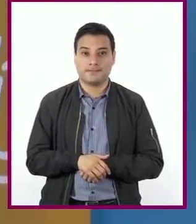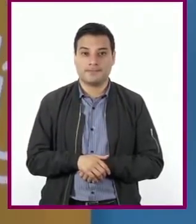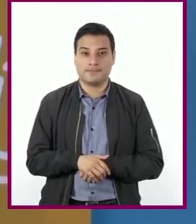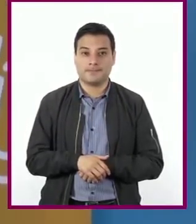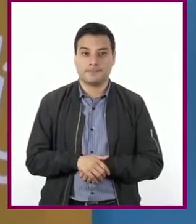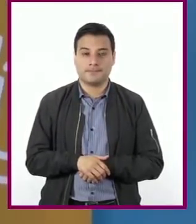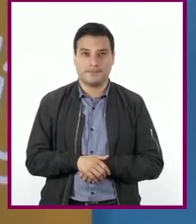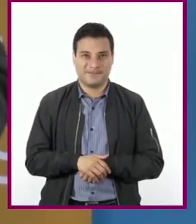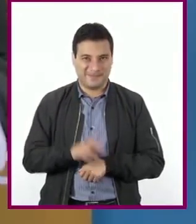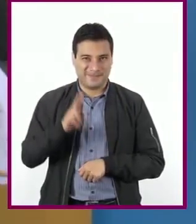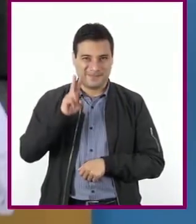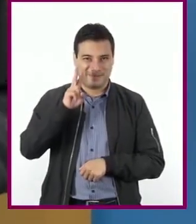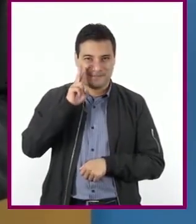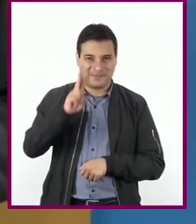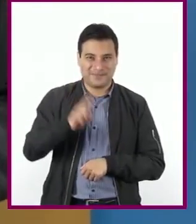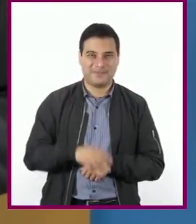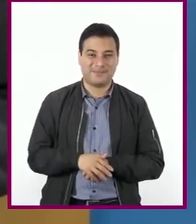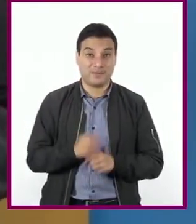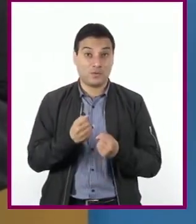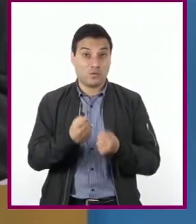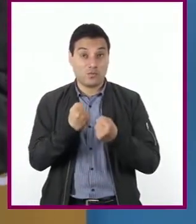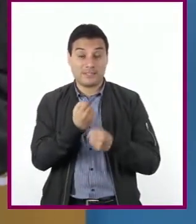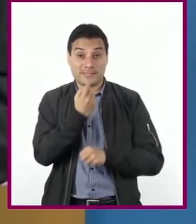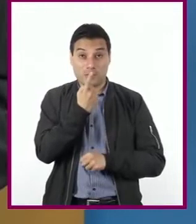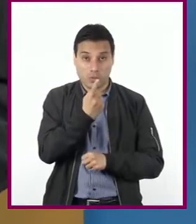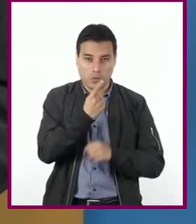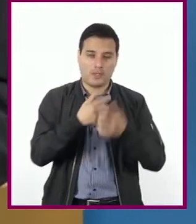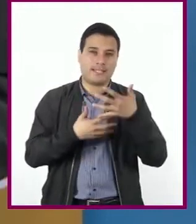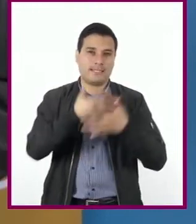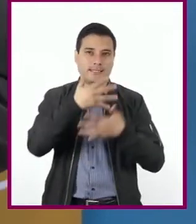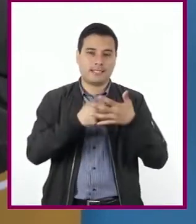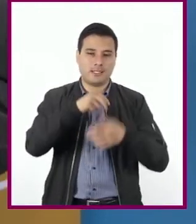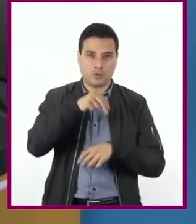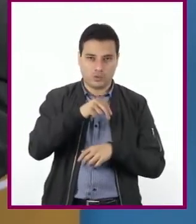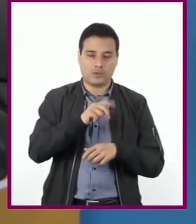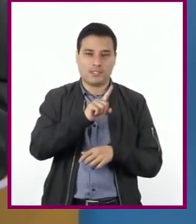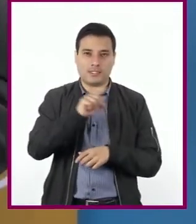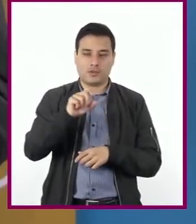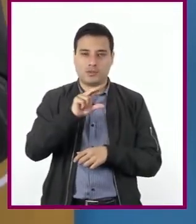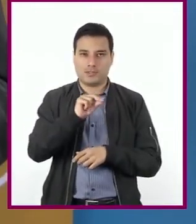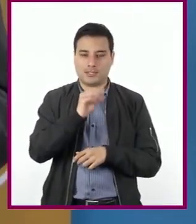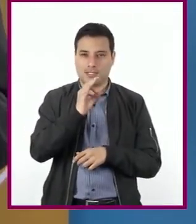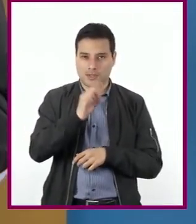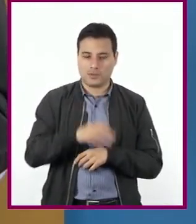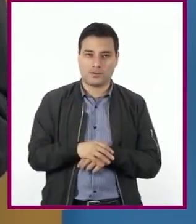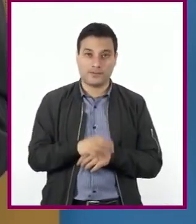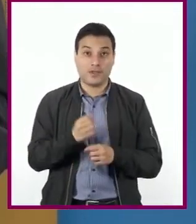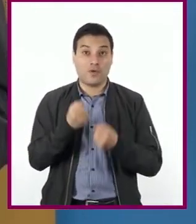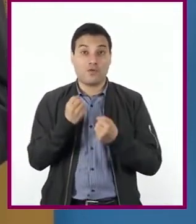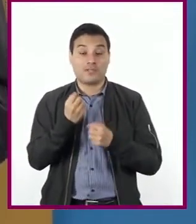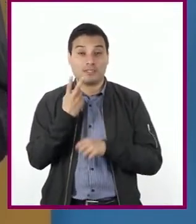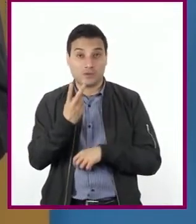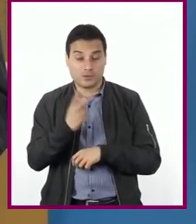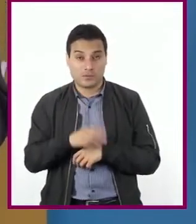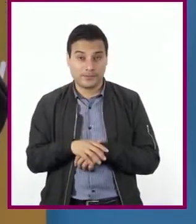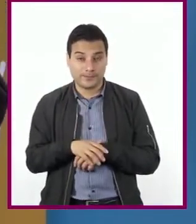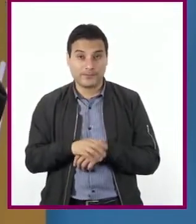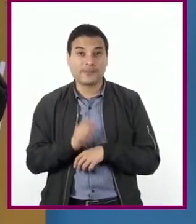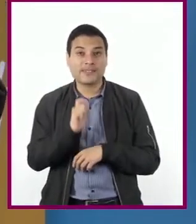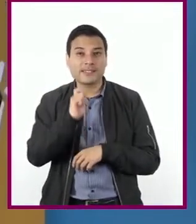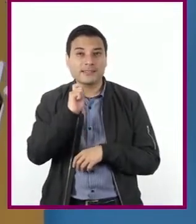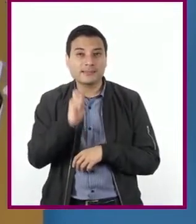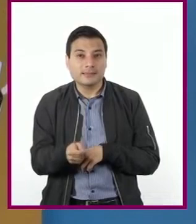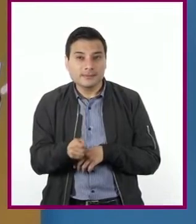En este caso tenemos que la fuerza 1 es igual a 15 newtons a 180 grados. La fuerza número 2 tiene